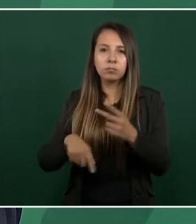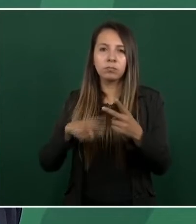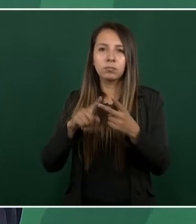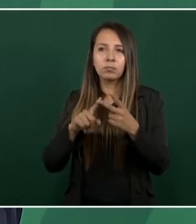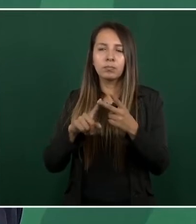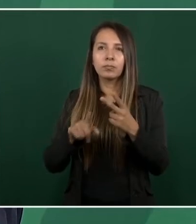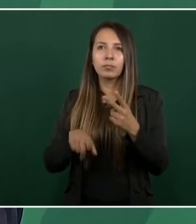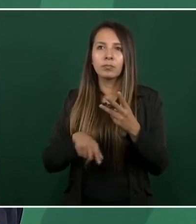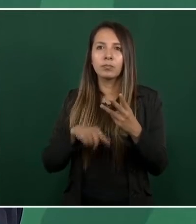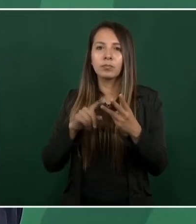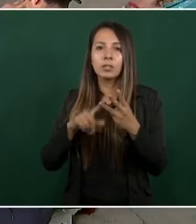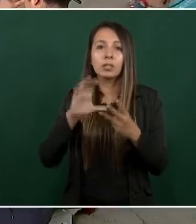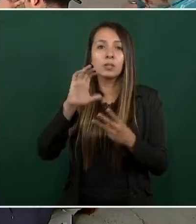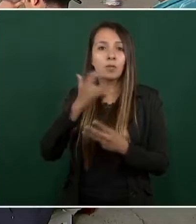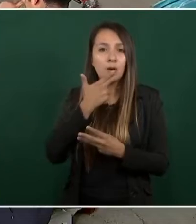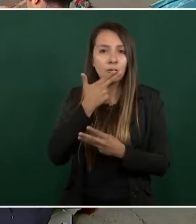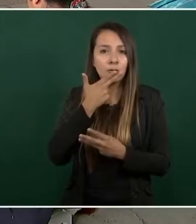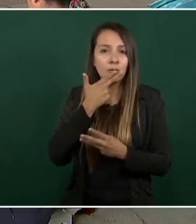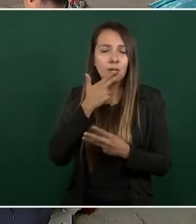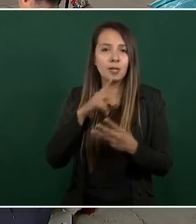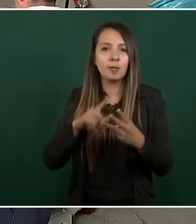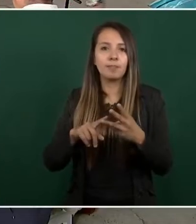en Chihuahua,